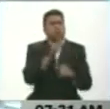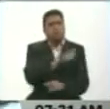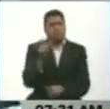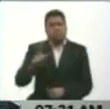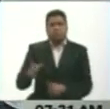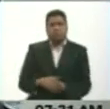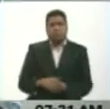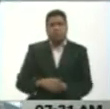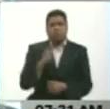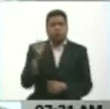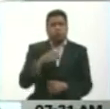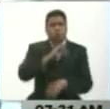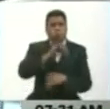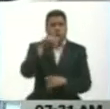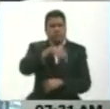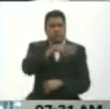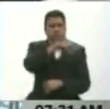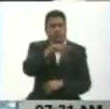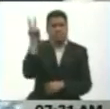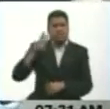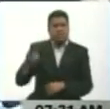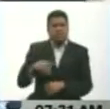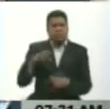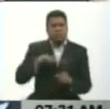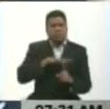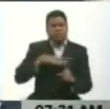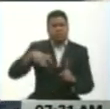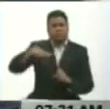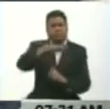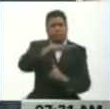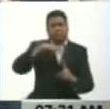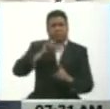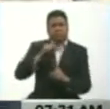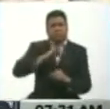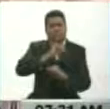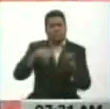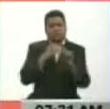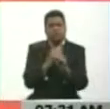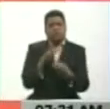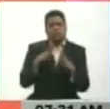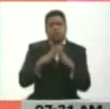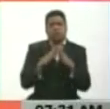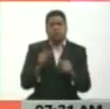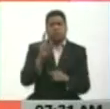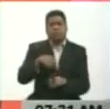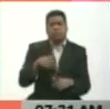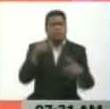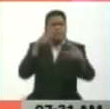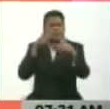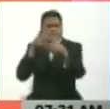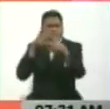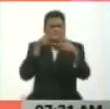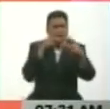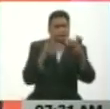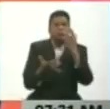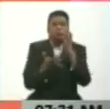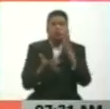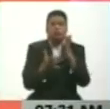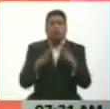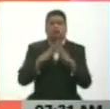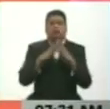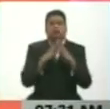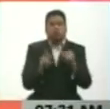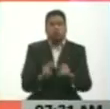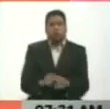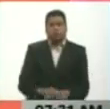fueron los medios nacionales e internacionales allí en el Salón Ayacucho de Miraflores, sino a través de banda ancha, a través de la tecnología y las redes sociales en